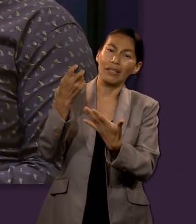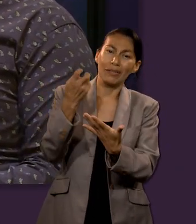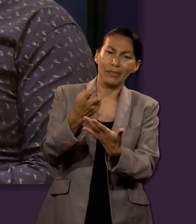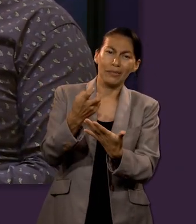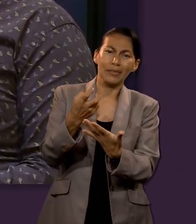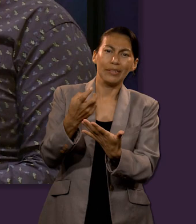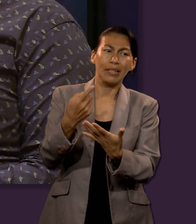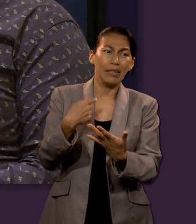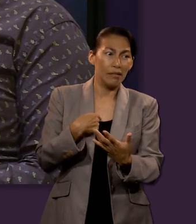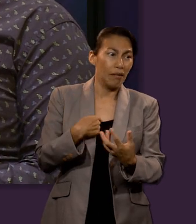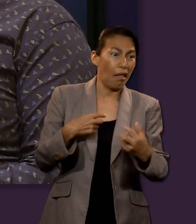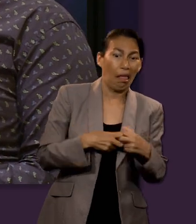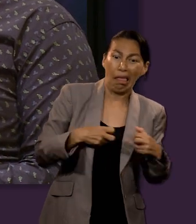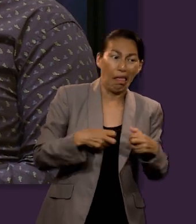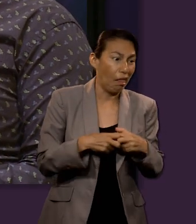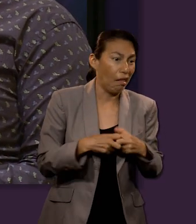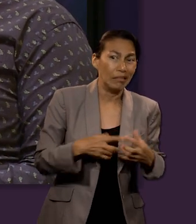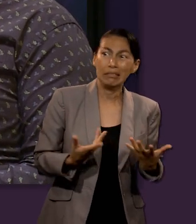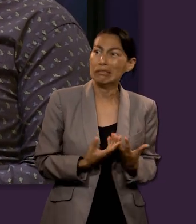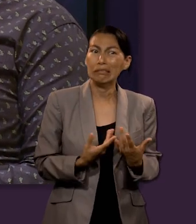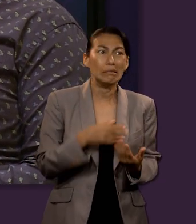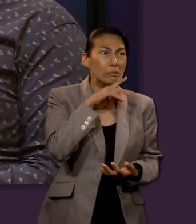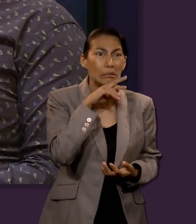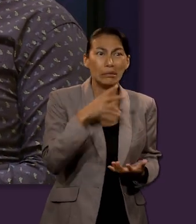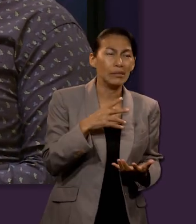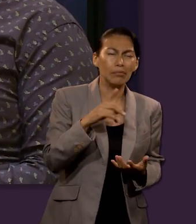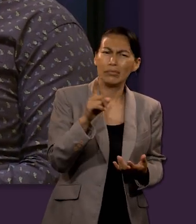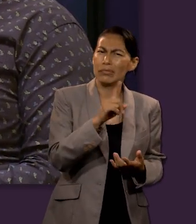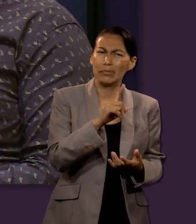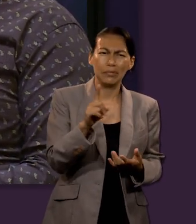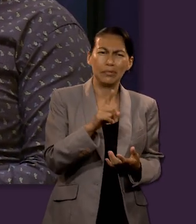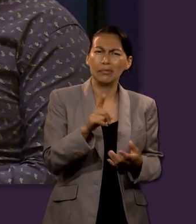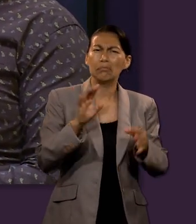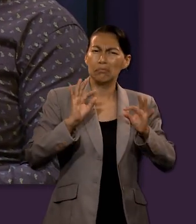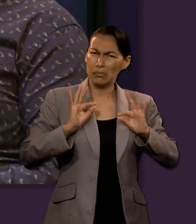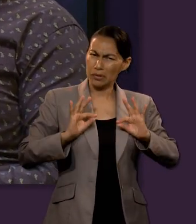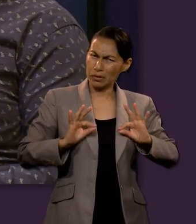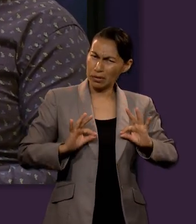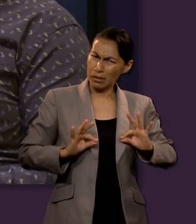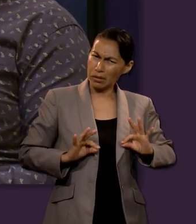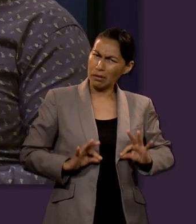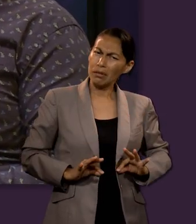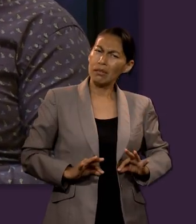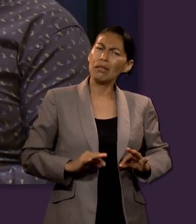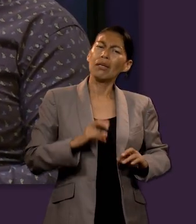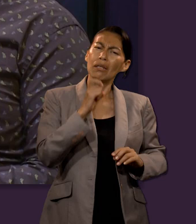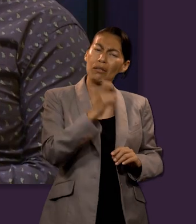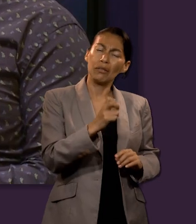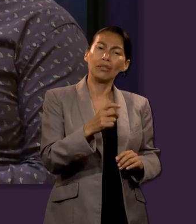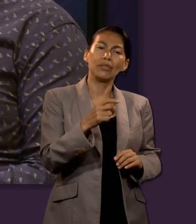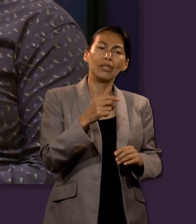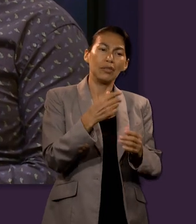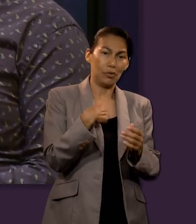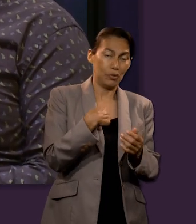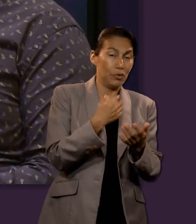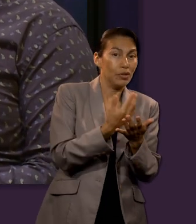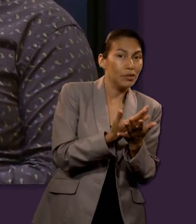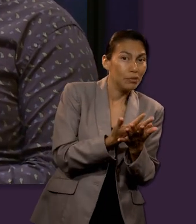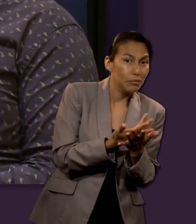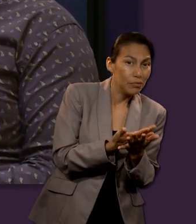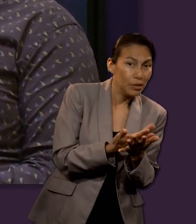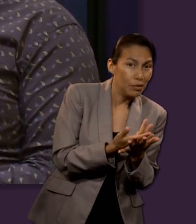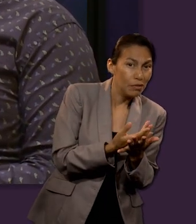es porque tenemos confianza en dios no cuando podemos disfrutar desde espera y en lugar de desesperar nos valga la